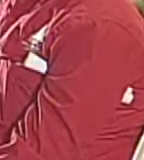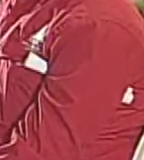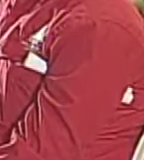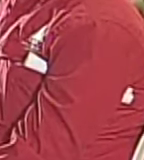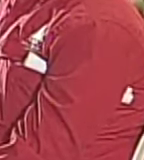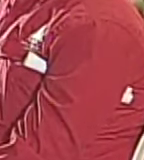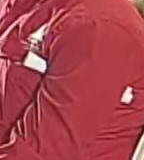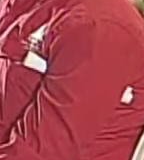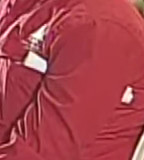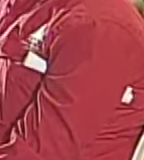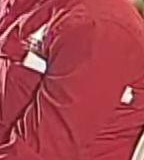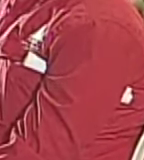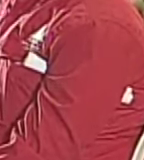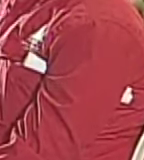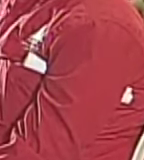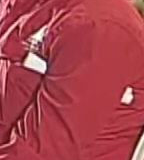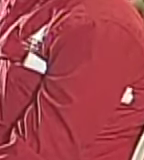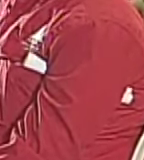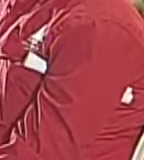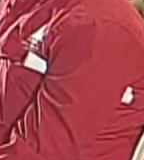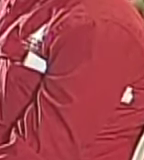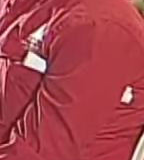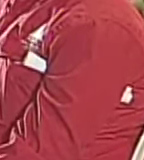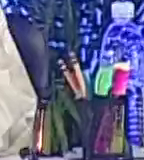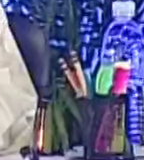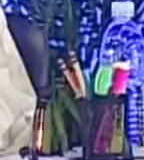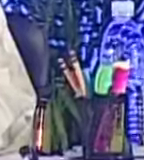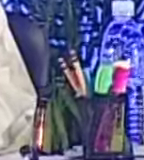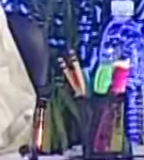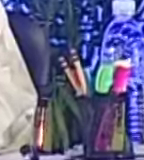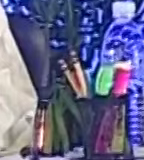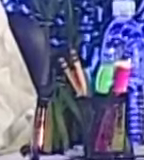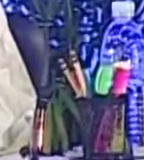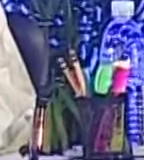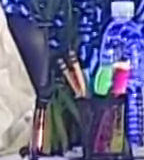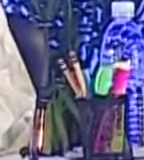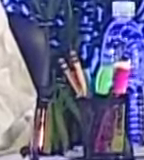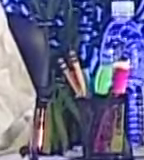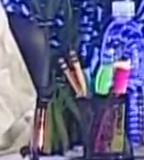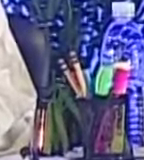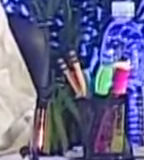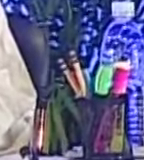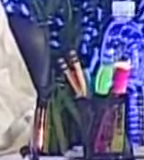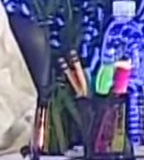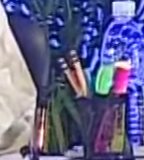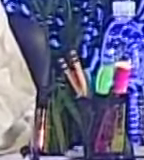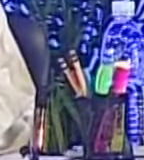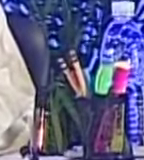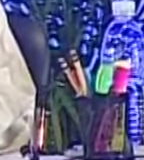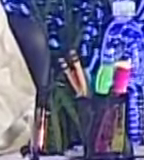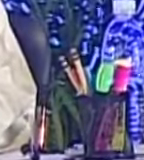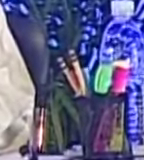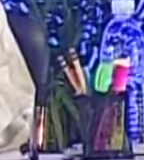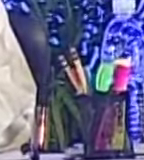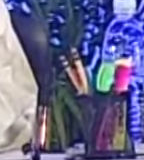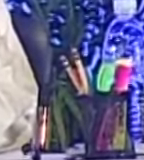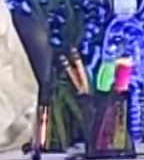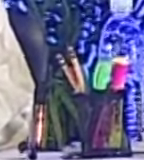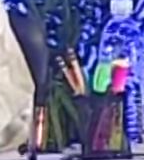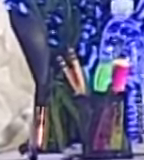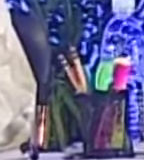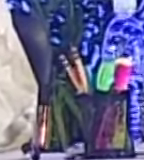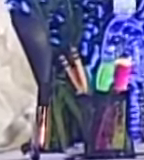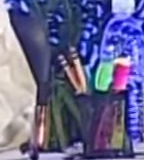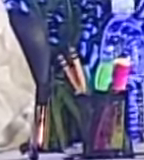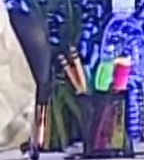que ustedes traen por escrito y las que han expuesto, ¿no? Tenemos que enfrentar con productividad, con un